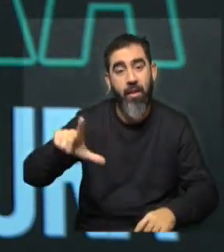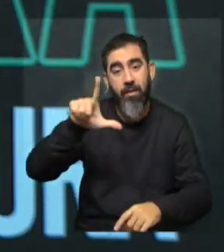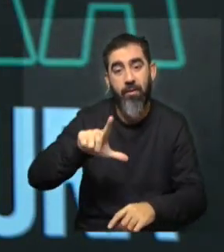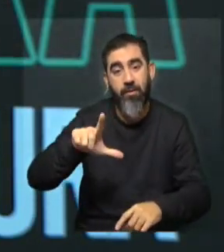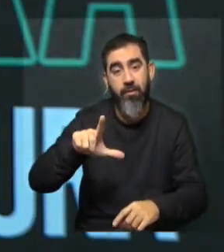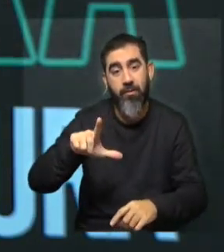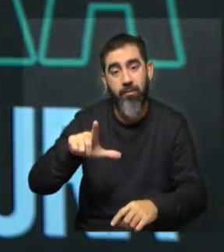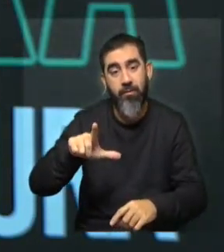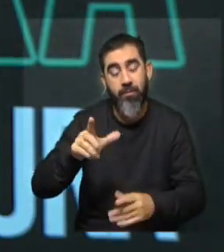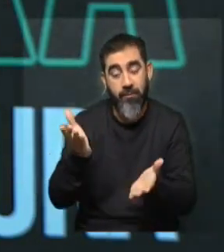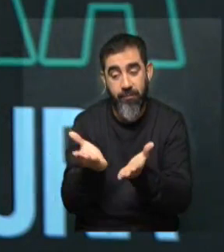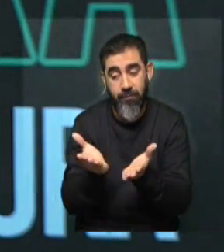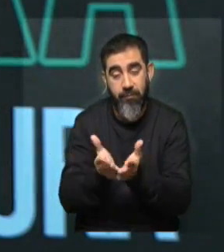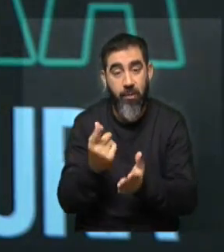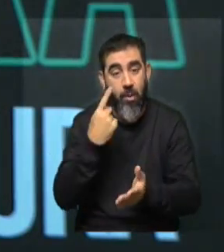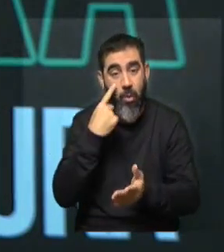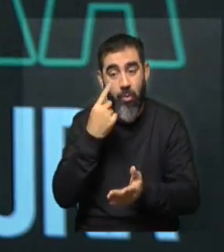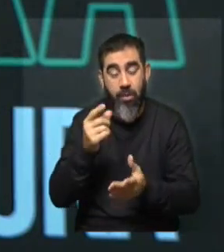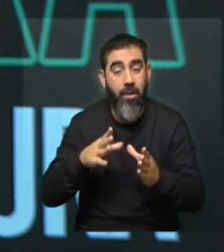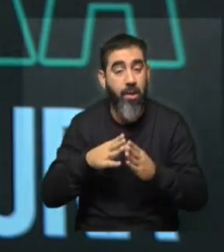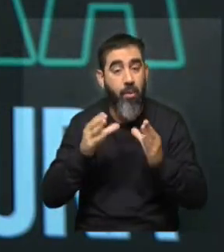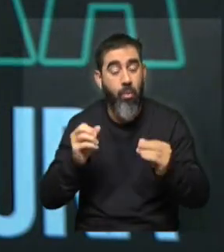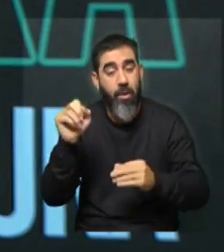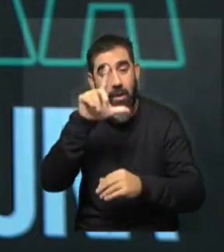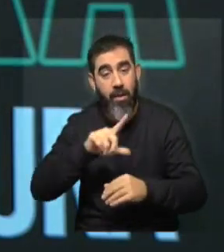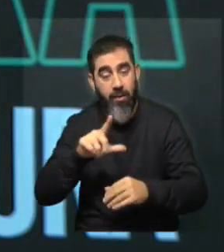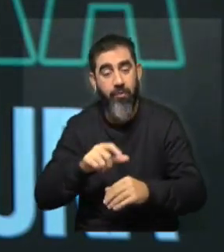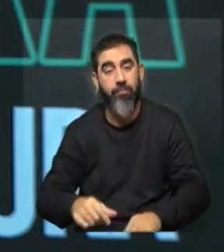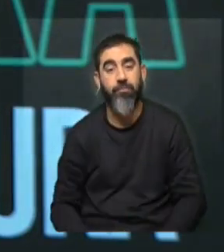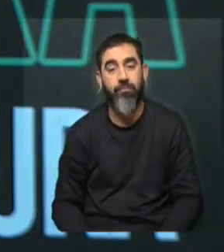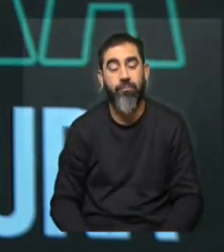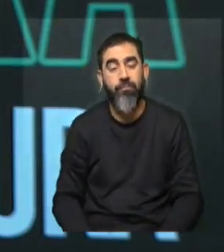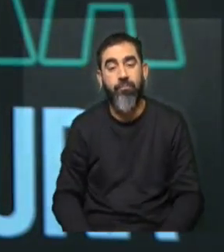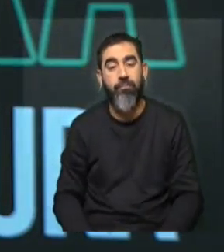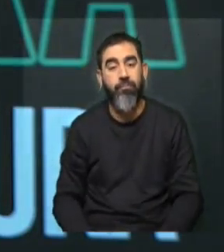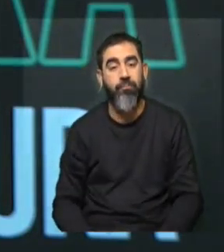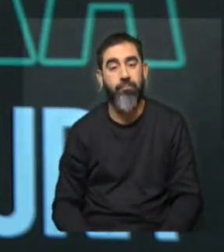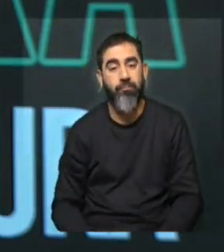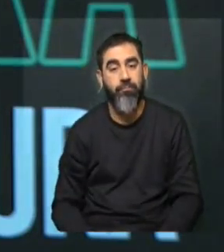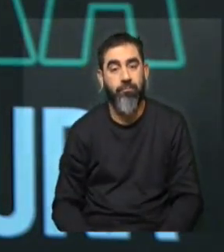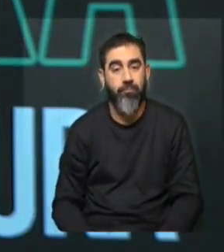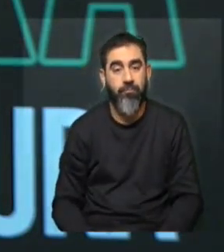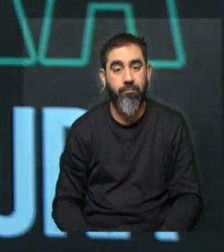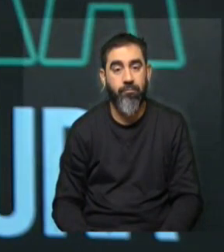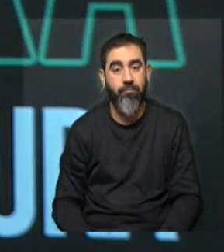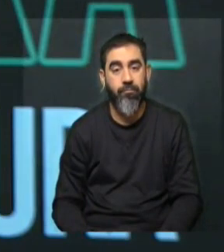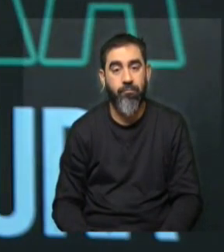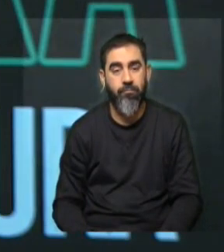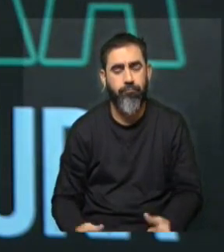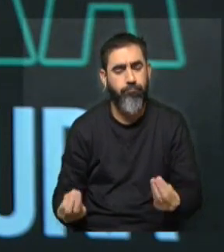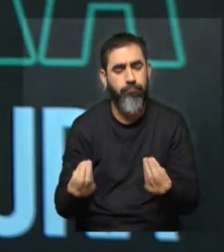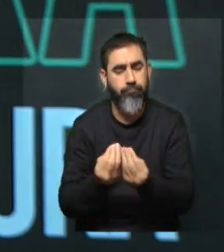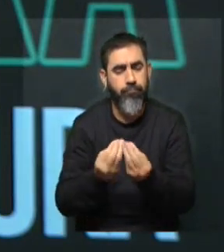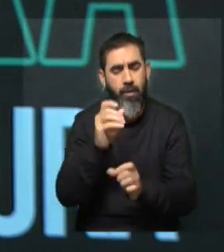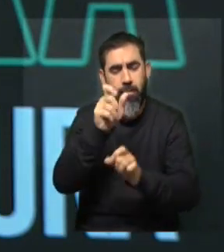en bueno como muchos de nosotros que conocimos a Quiroga en la escuela o en el deseo Así que yo creo que va a ser Va a ir muchísima gente